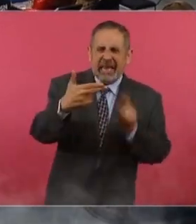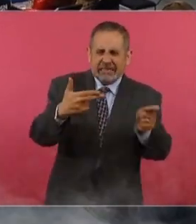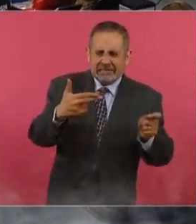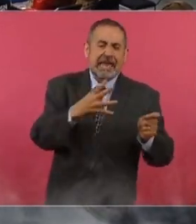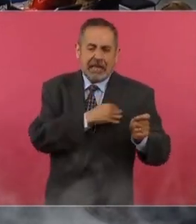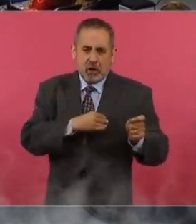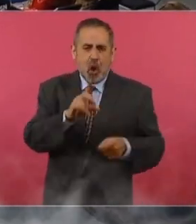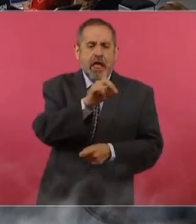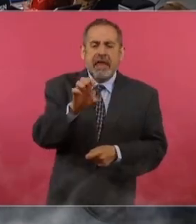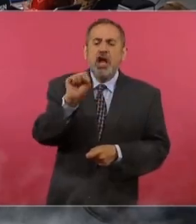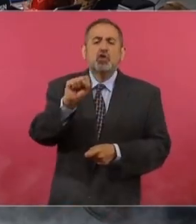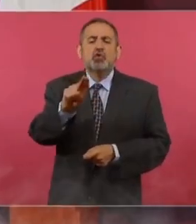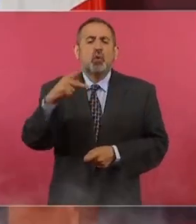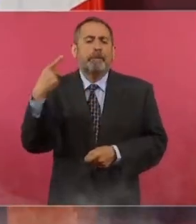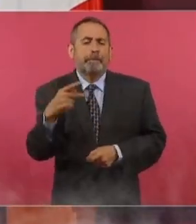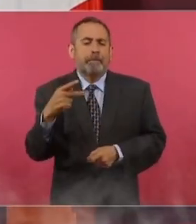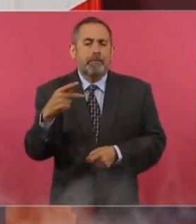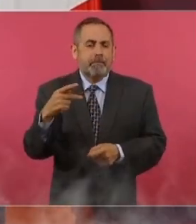¿no? De su.